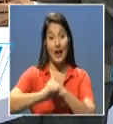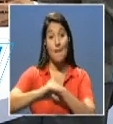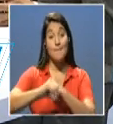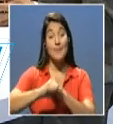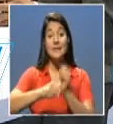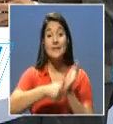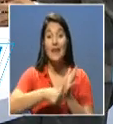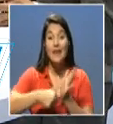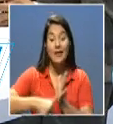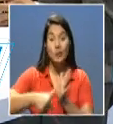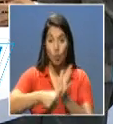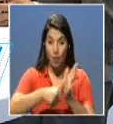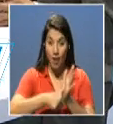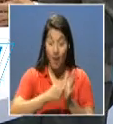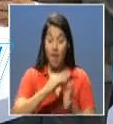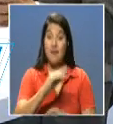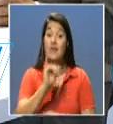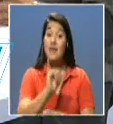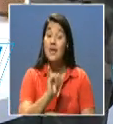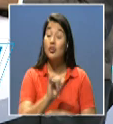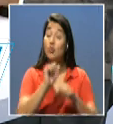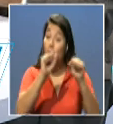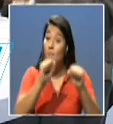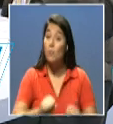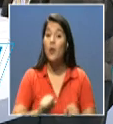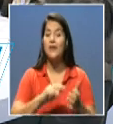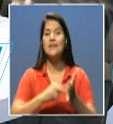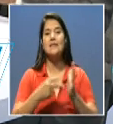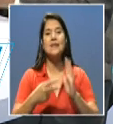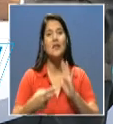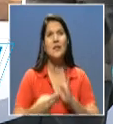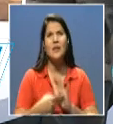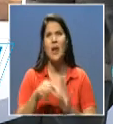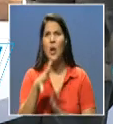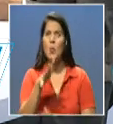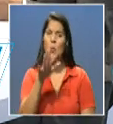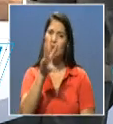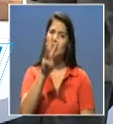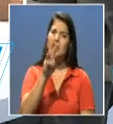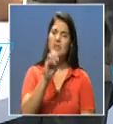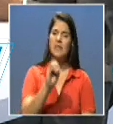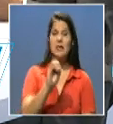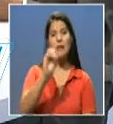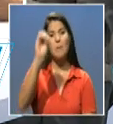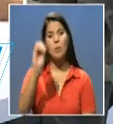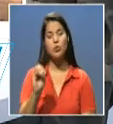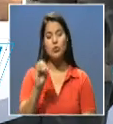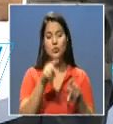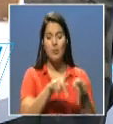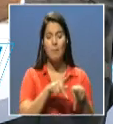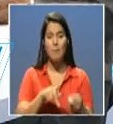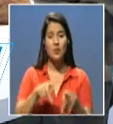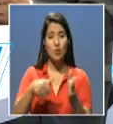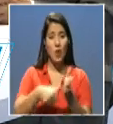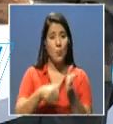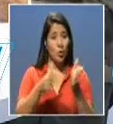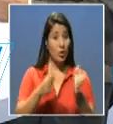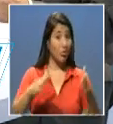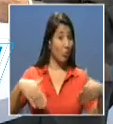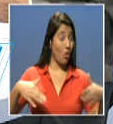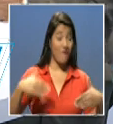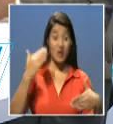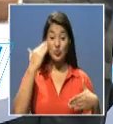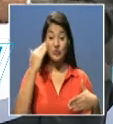puede provocar por decepción, de todas maneras, un 60% de los votantes y de las votantes todavía no se ha